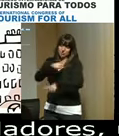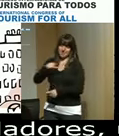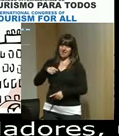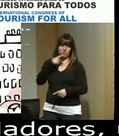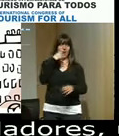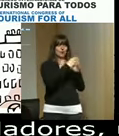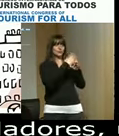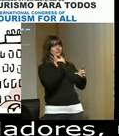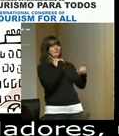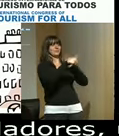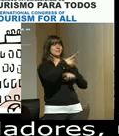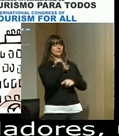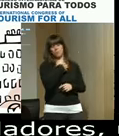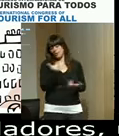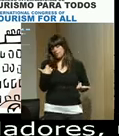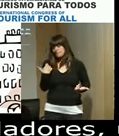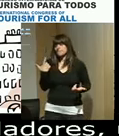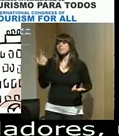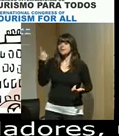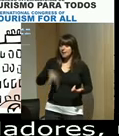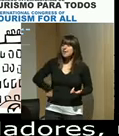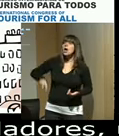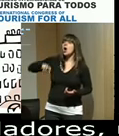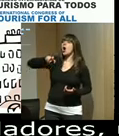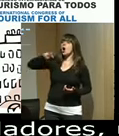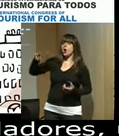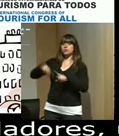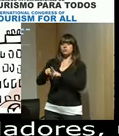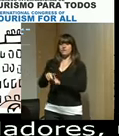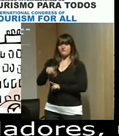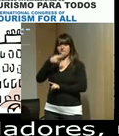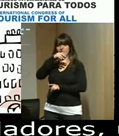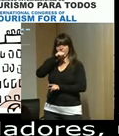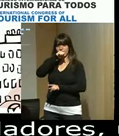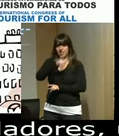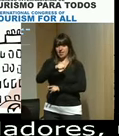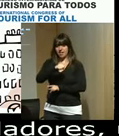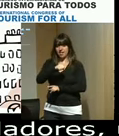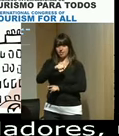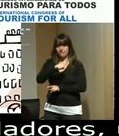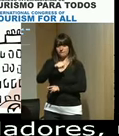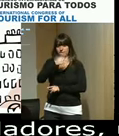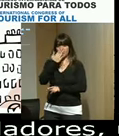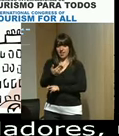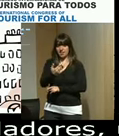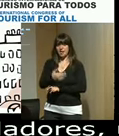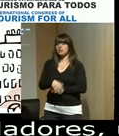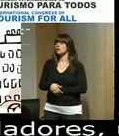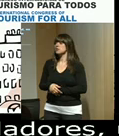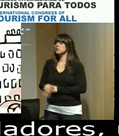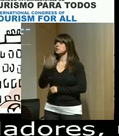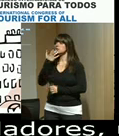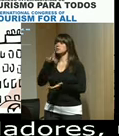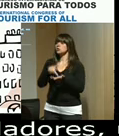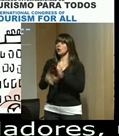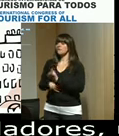con discapacidad a la hora de viajar es la fidelidad. En cuanto conocemos un destino que